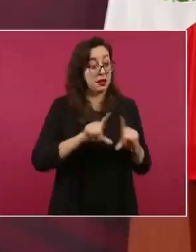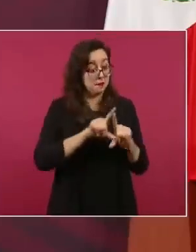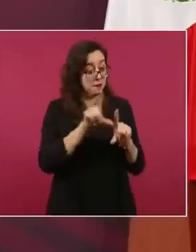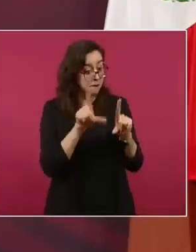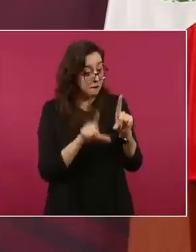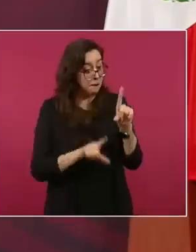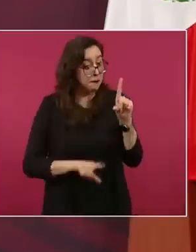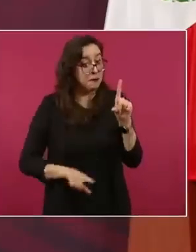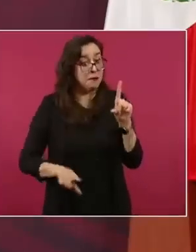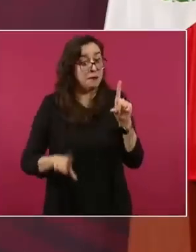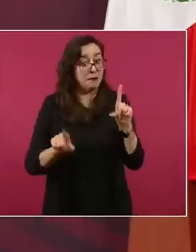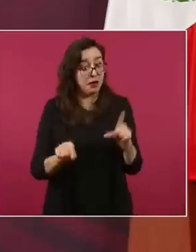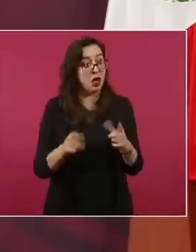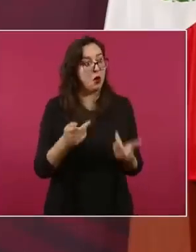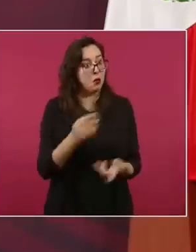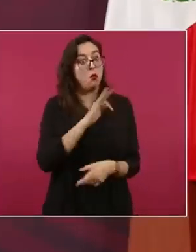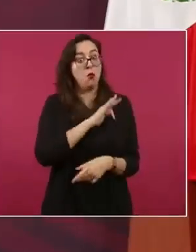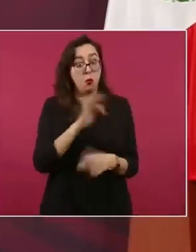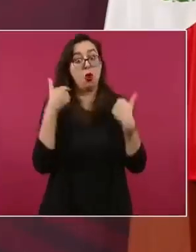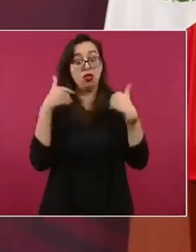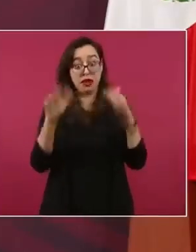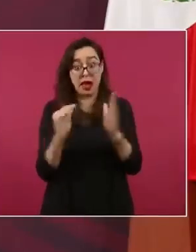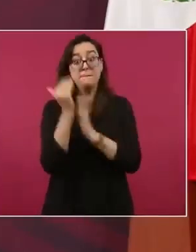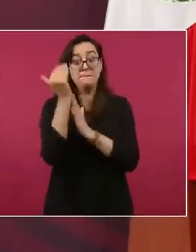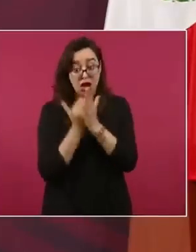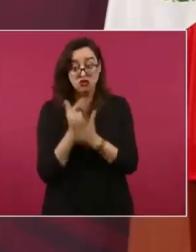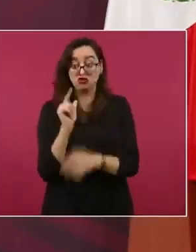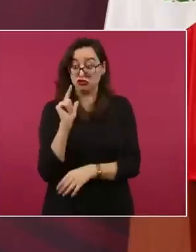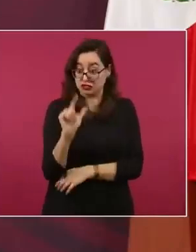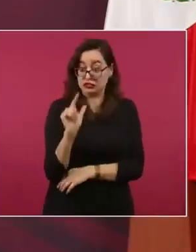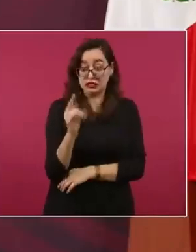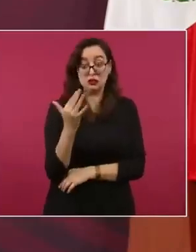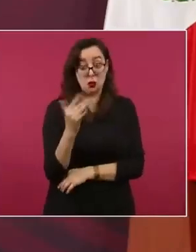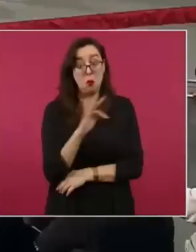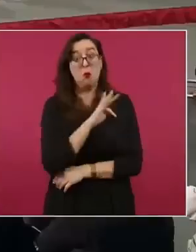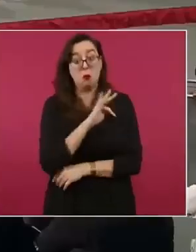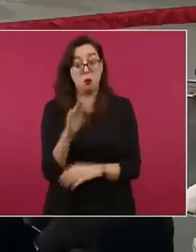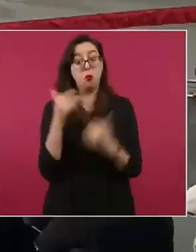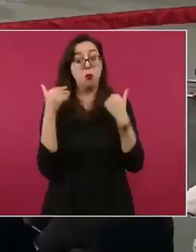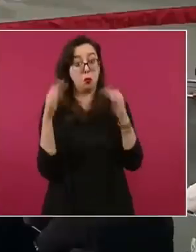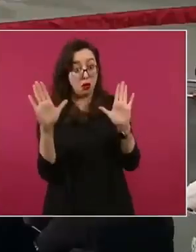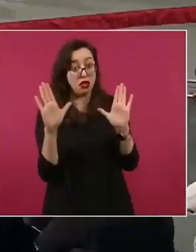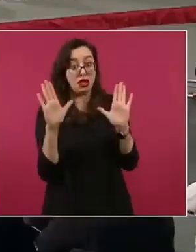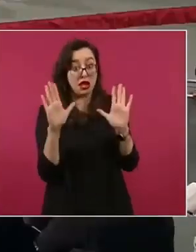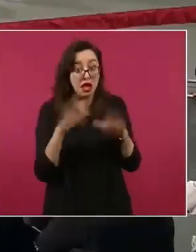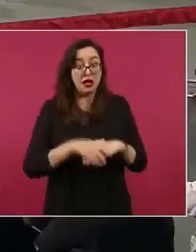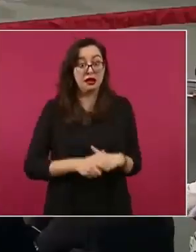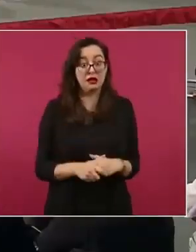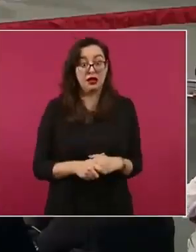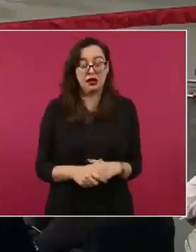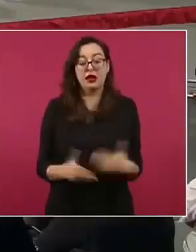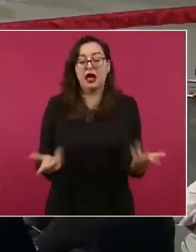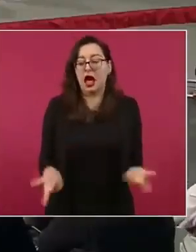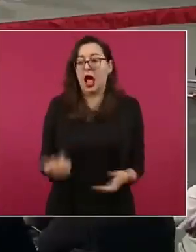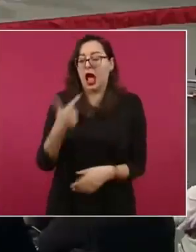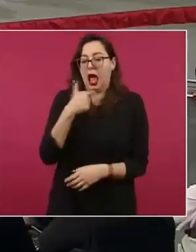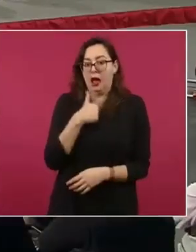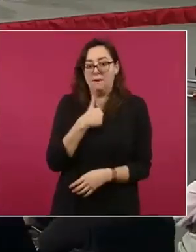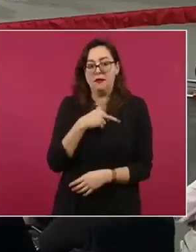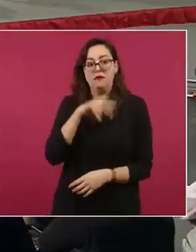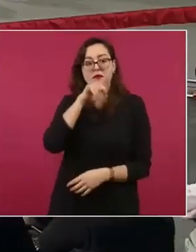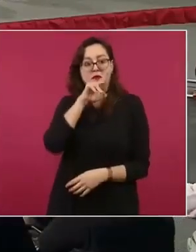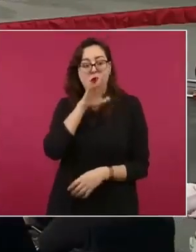bien, el peso estaría en 17.50. Sí. No, bueno. Deja el peso. A mí lo que me preocupa es el